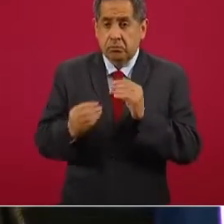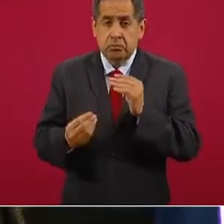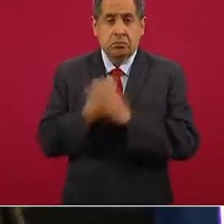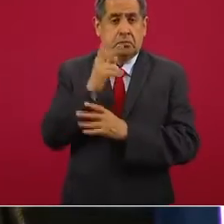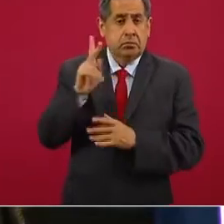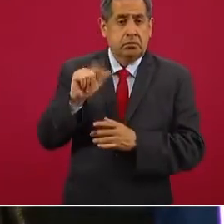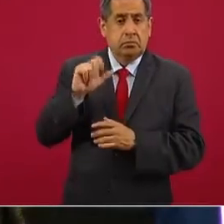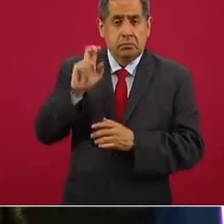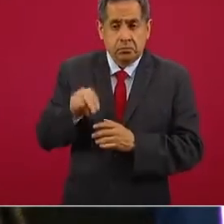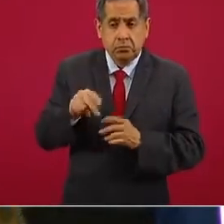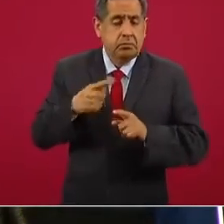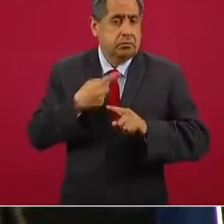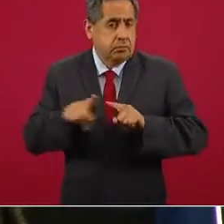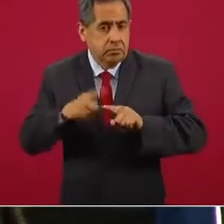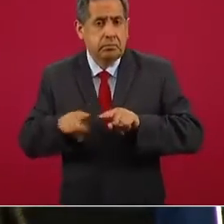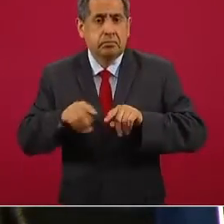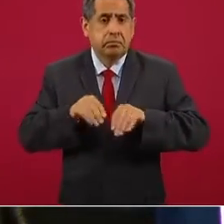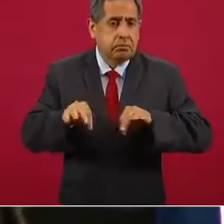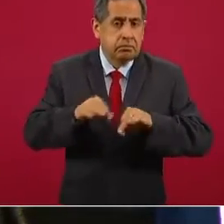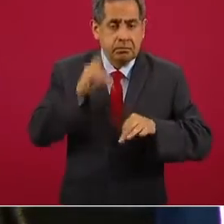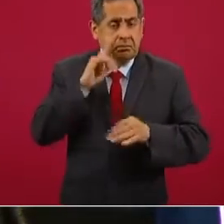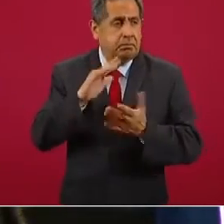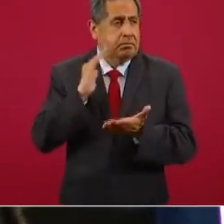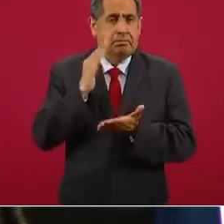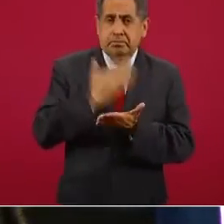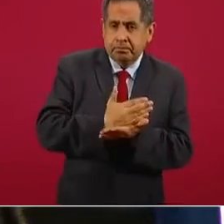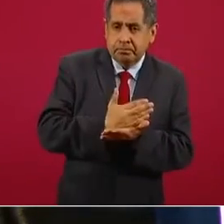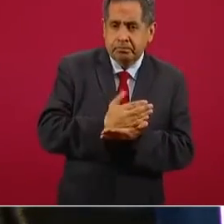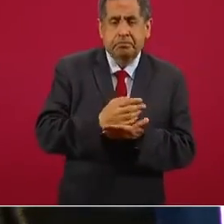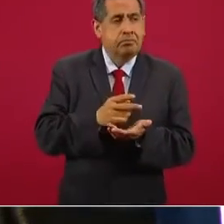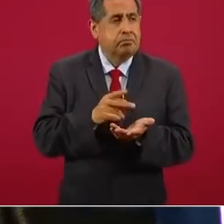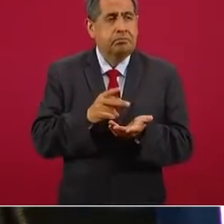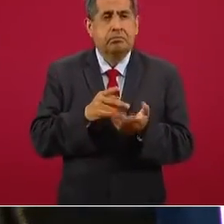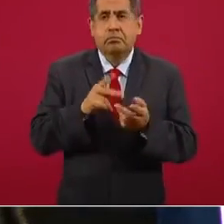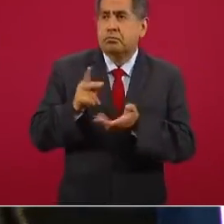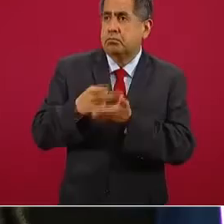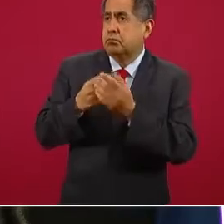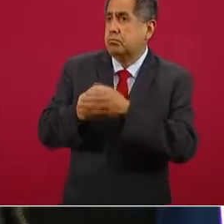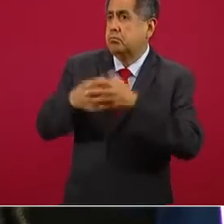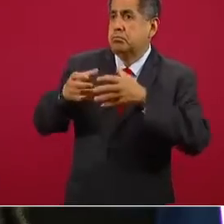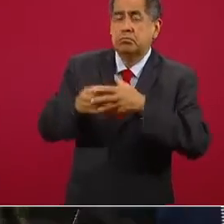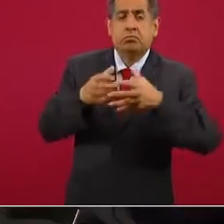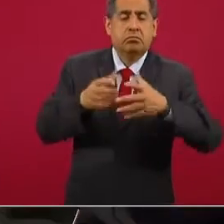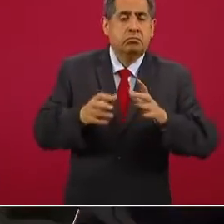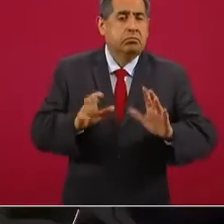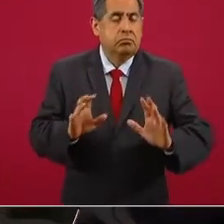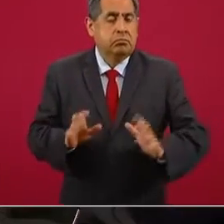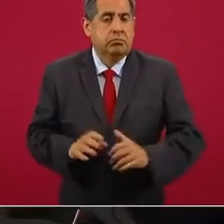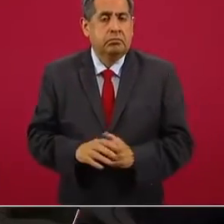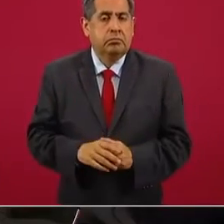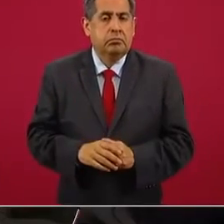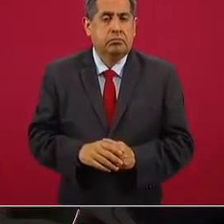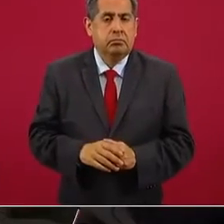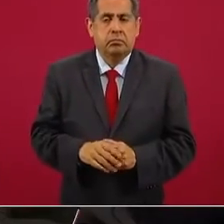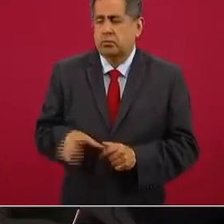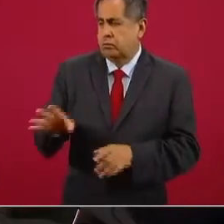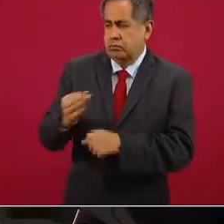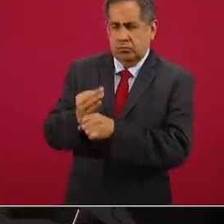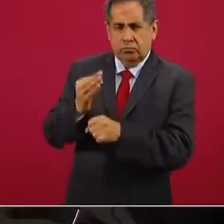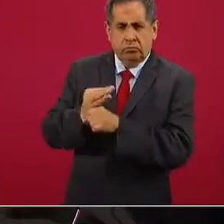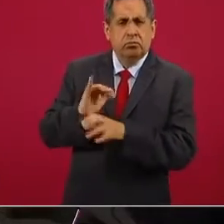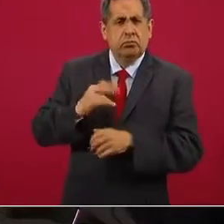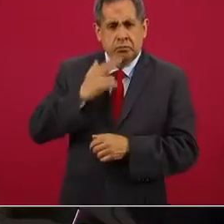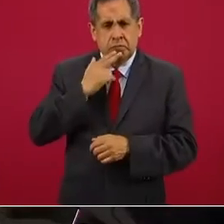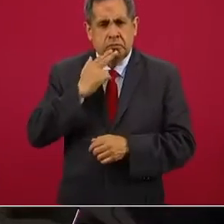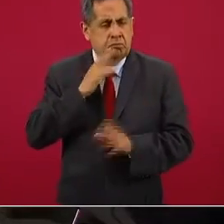estrategia distinta para que pare, digamos, el rebrote en cada entidad? Esa sería mi primera pregunta. Nos está funcionando la estrategia